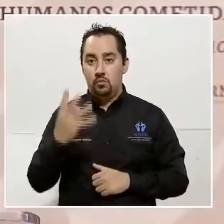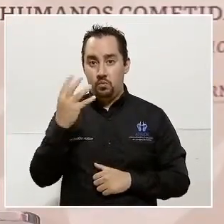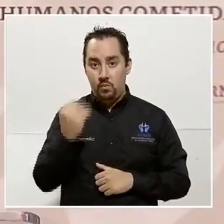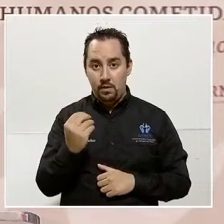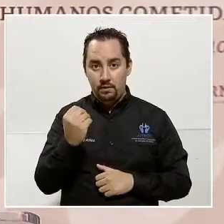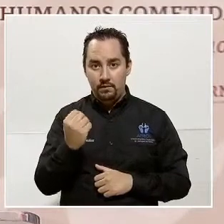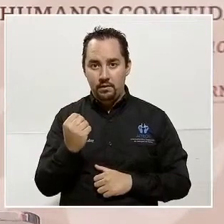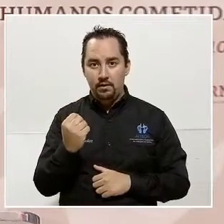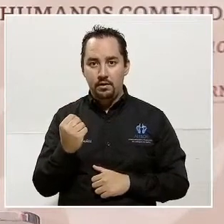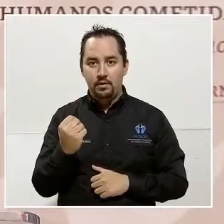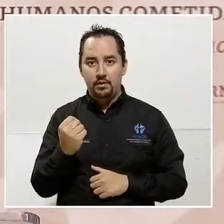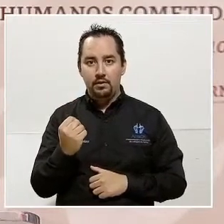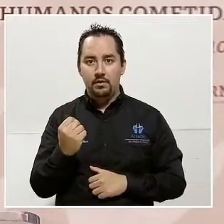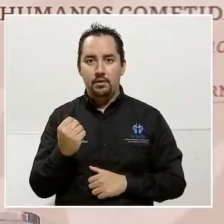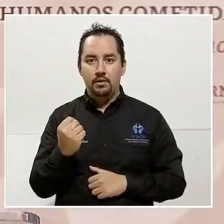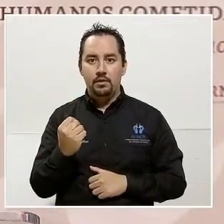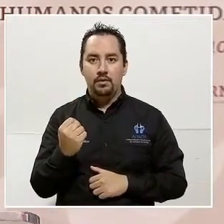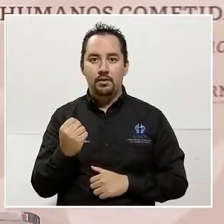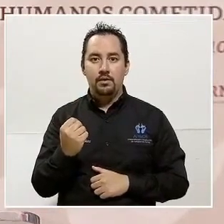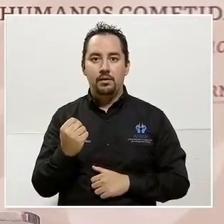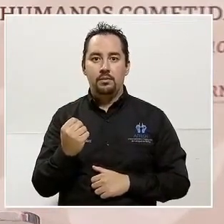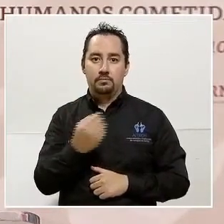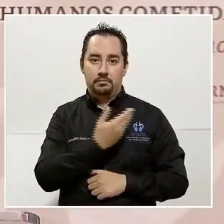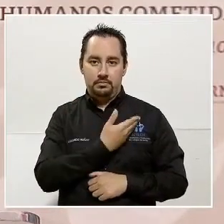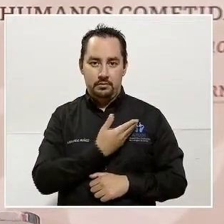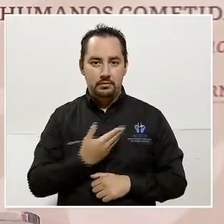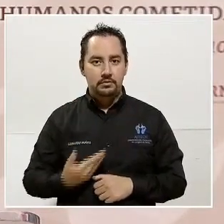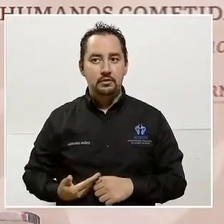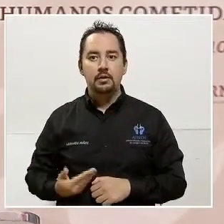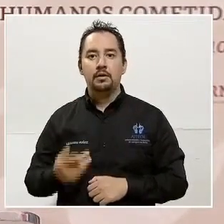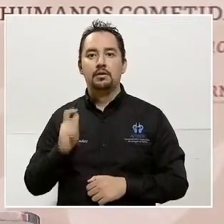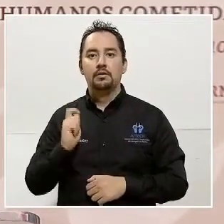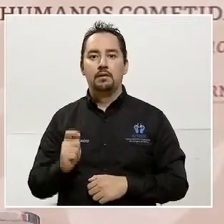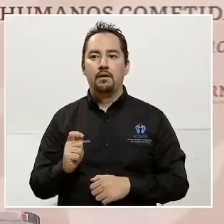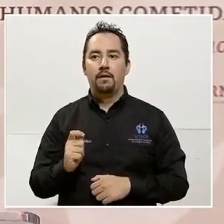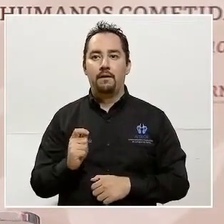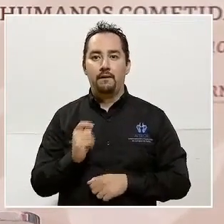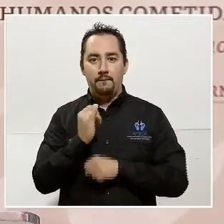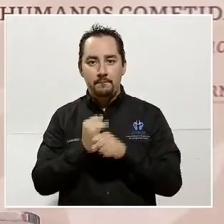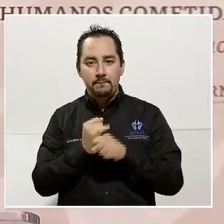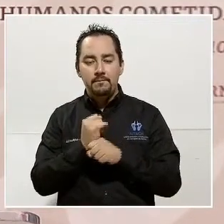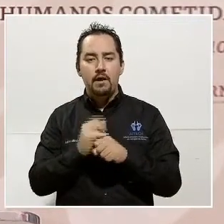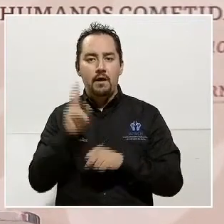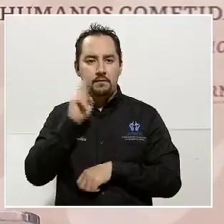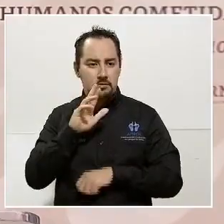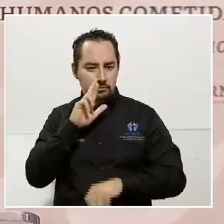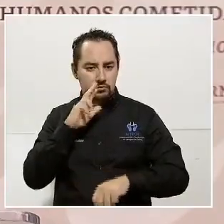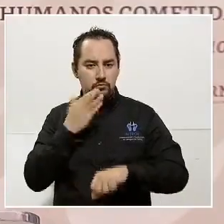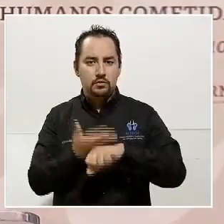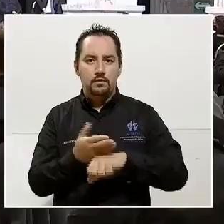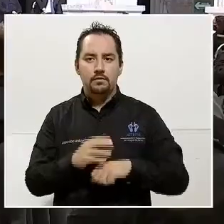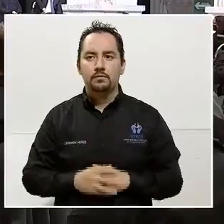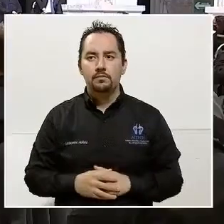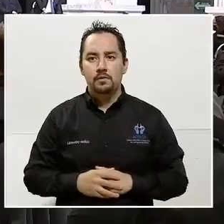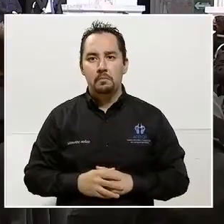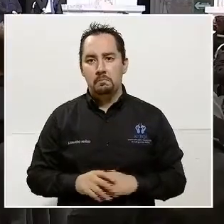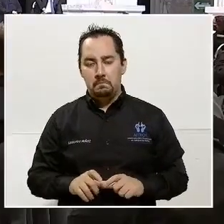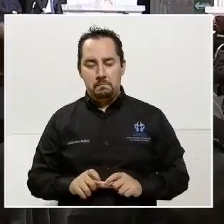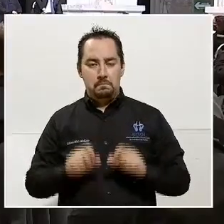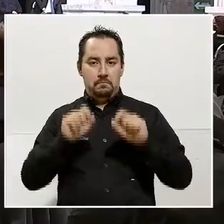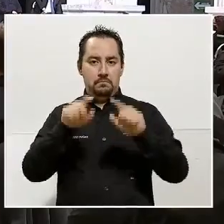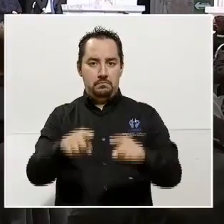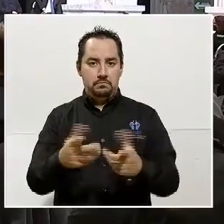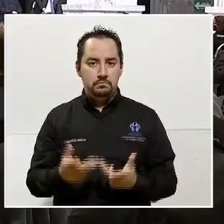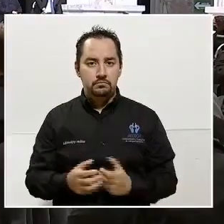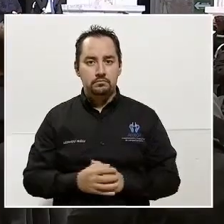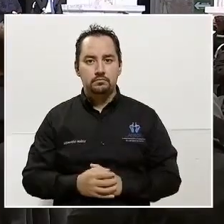nacionales ordenaron la simulación sobre la investigación y el castigo a los responsables. Asimismo,